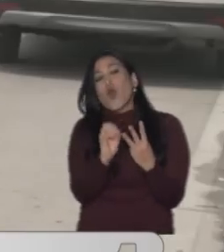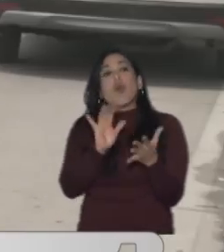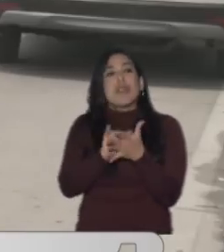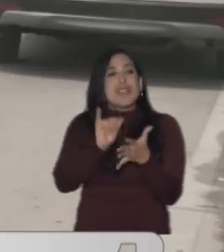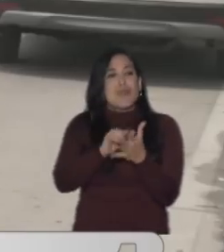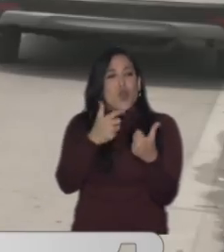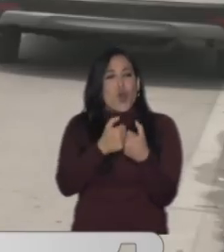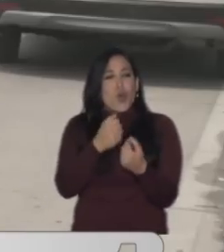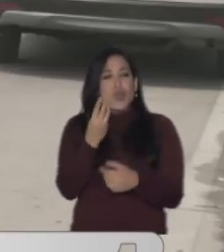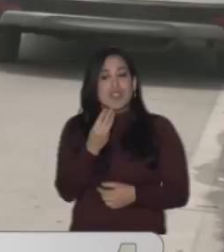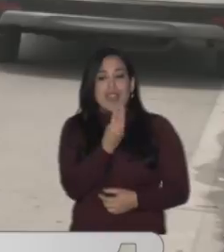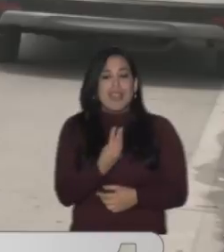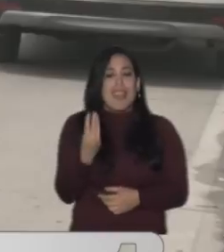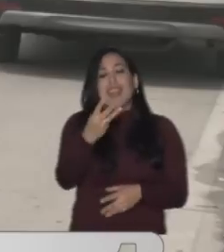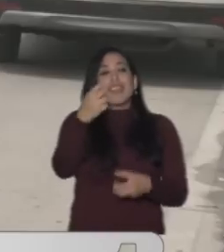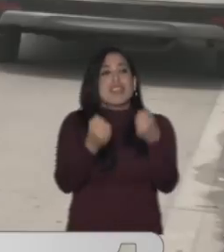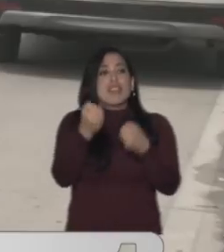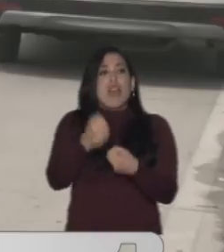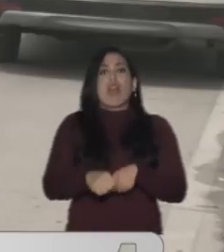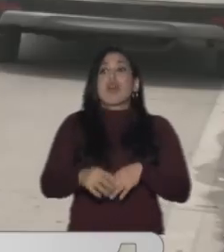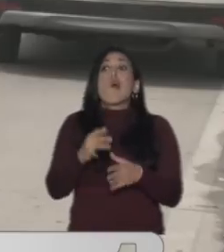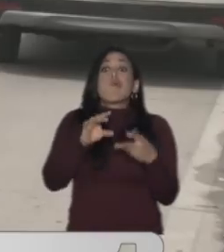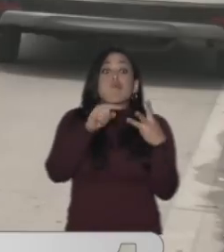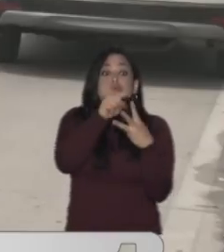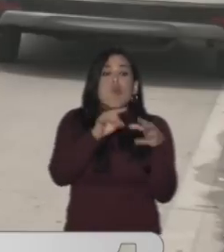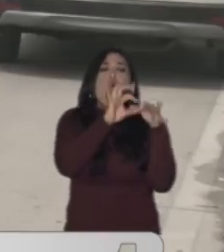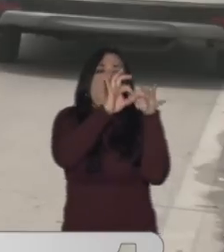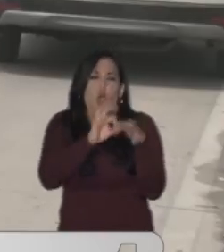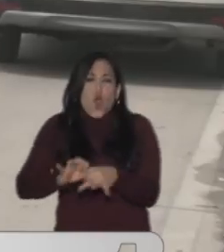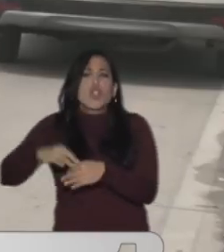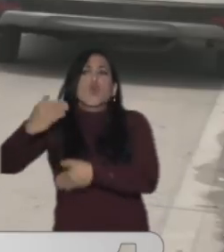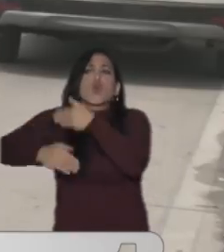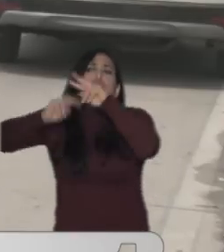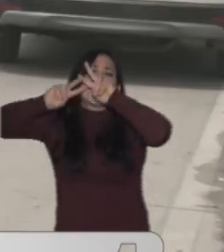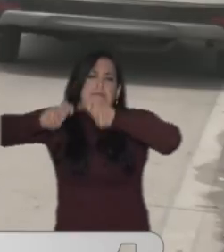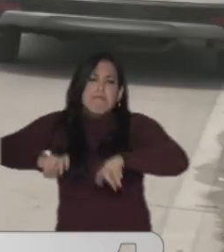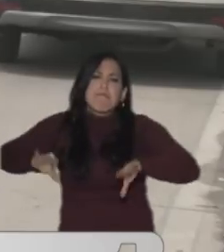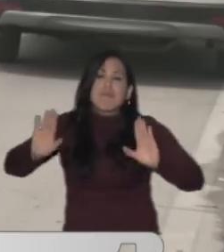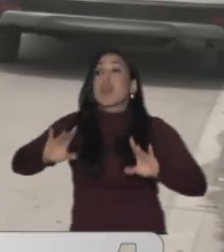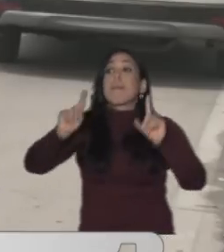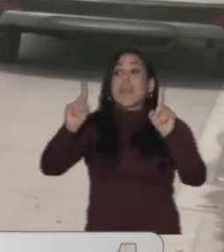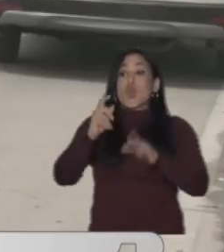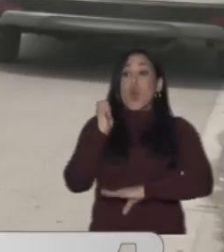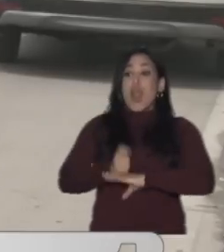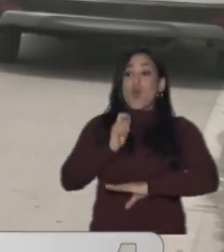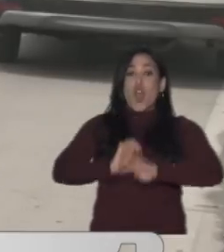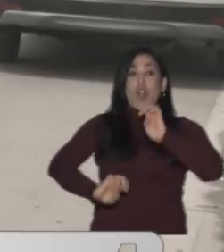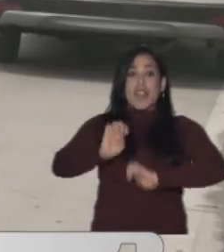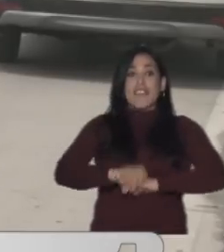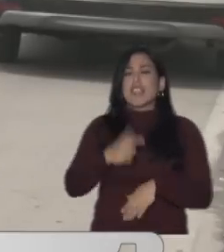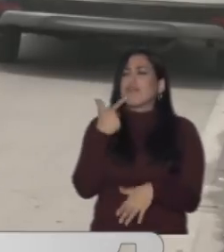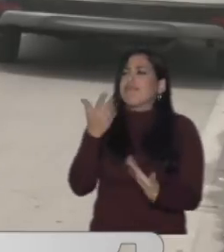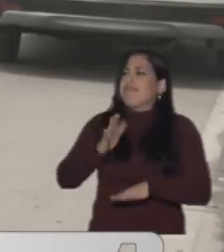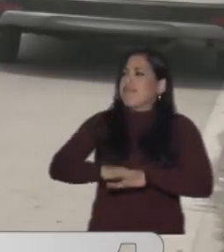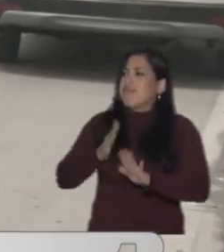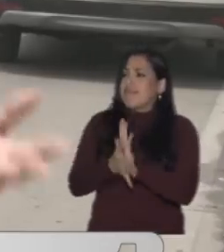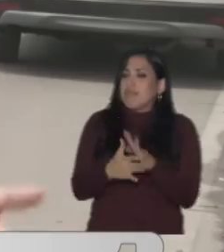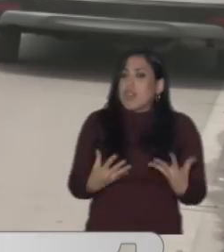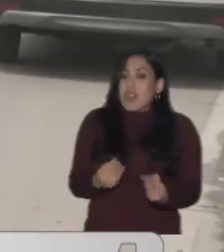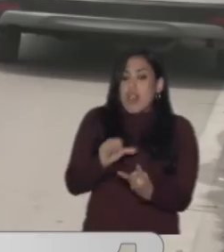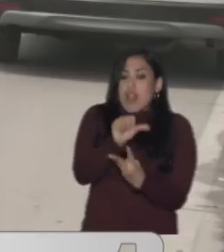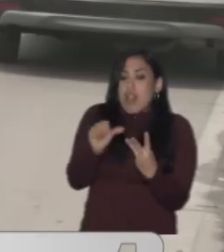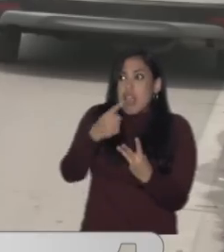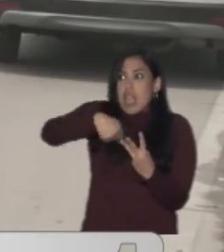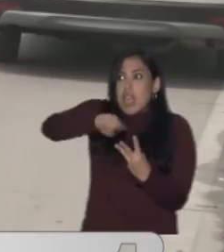su pareja Martín Barreto, siguen vinculados a este proceso. Sin embargo, el abogado defensor ha manifestado que lo